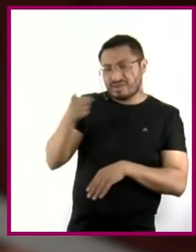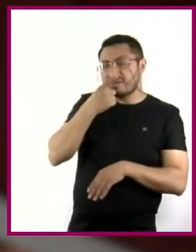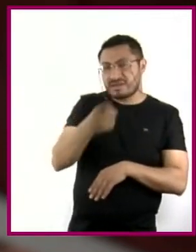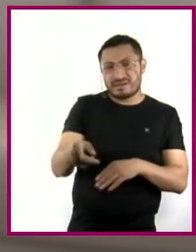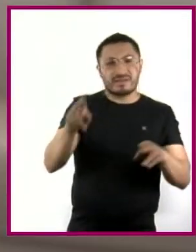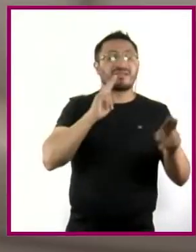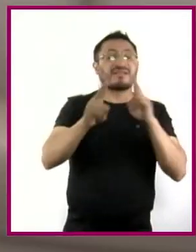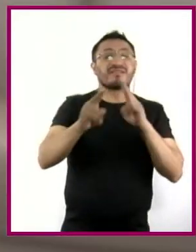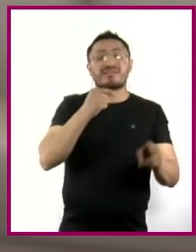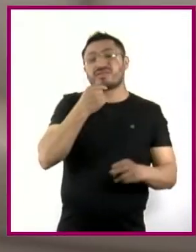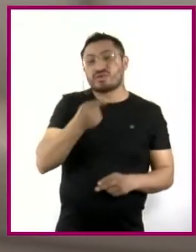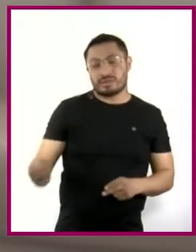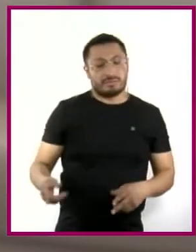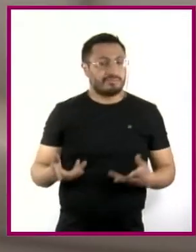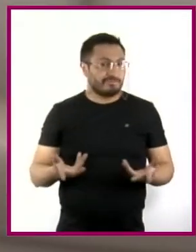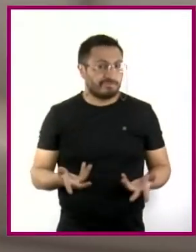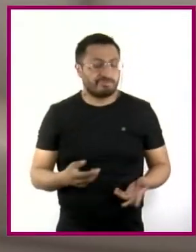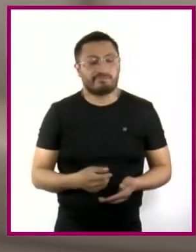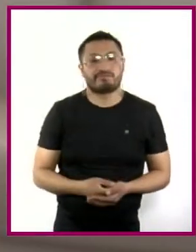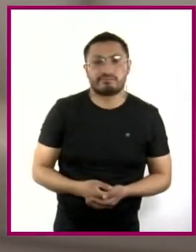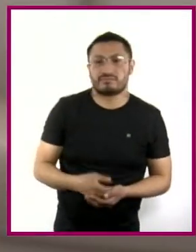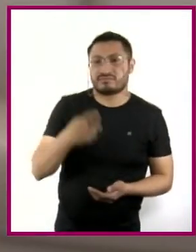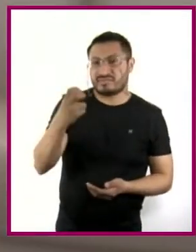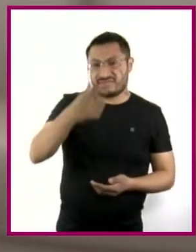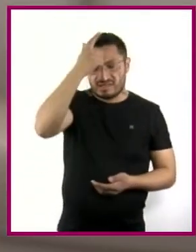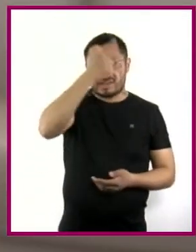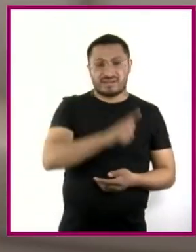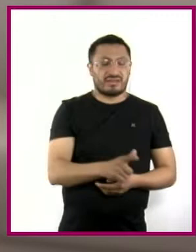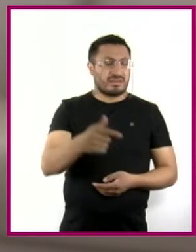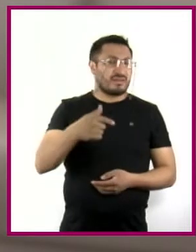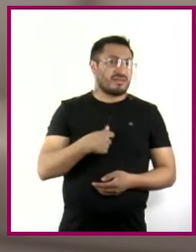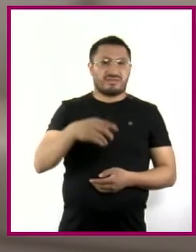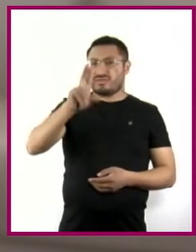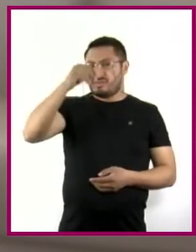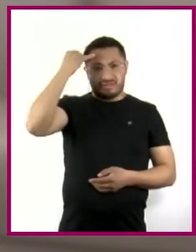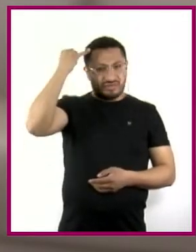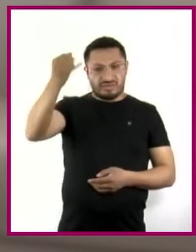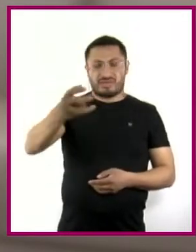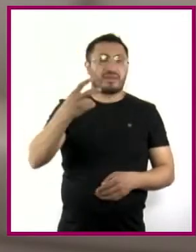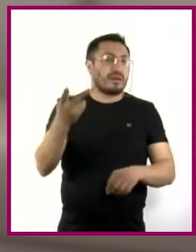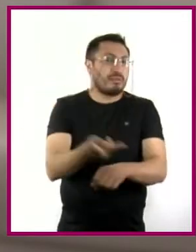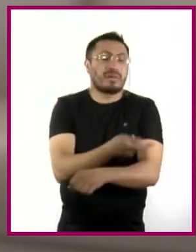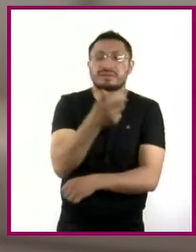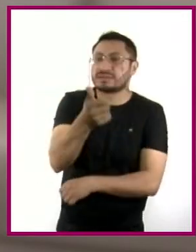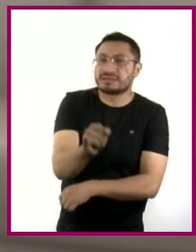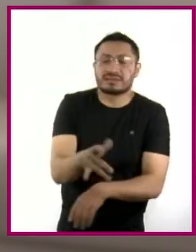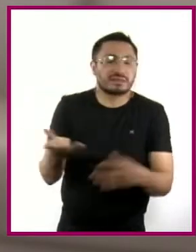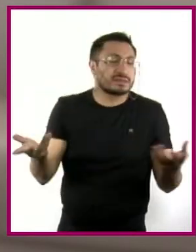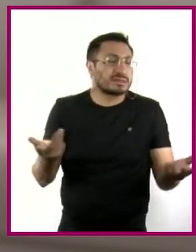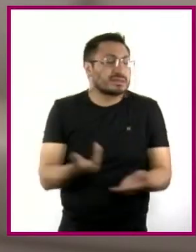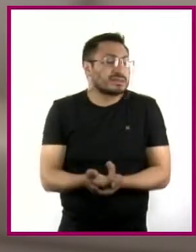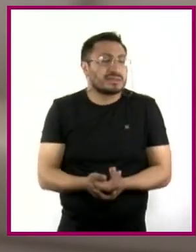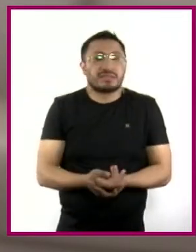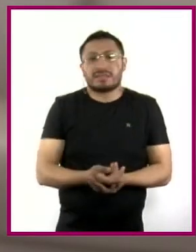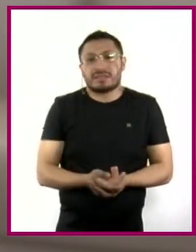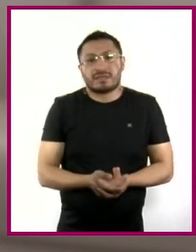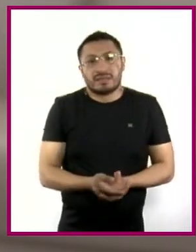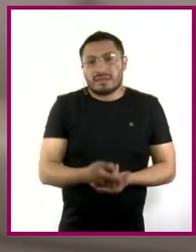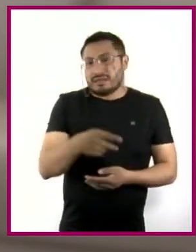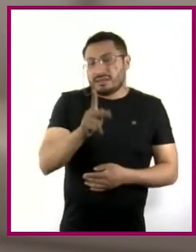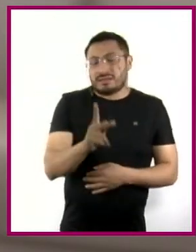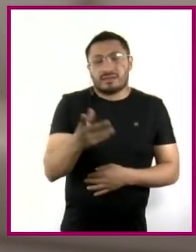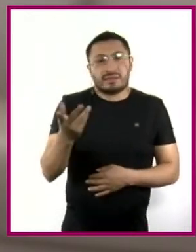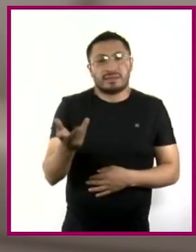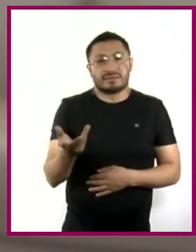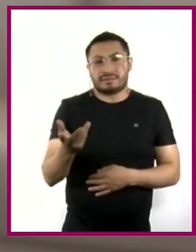noticia que vi. Eso está muy feo. Yo no tenía idea de que les había pasado eso. Pero,